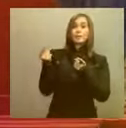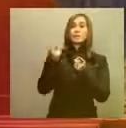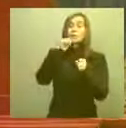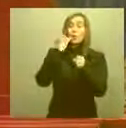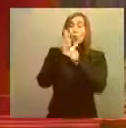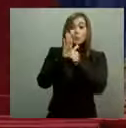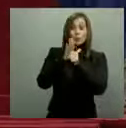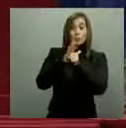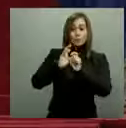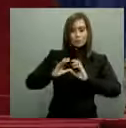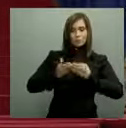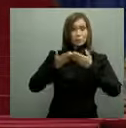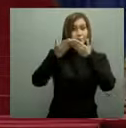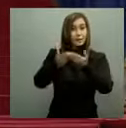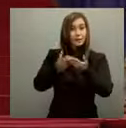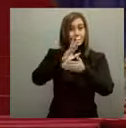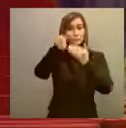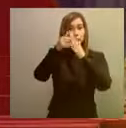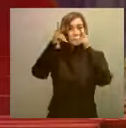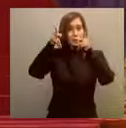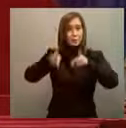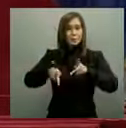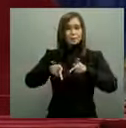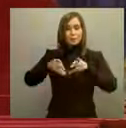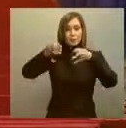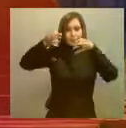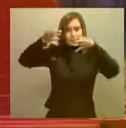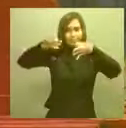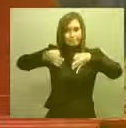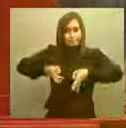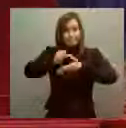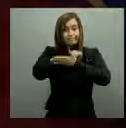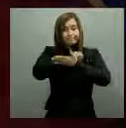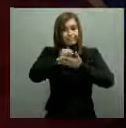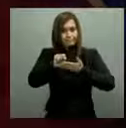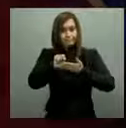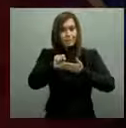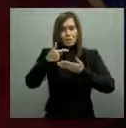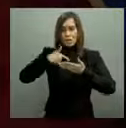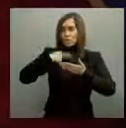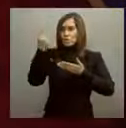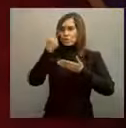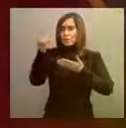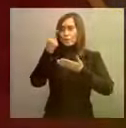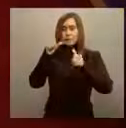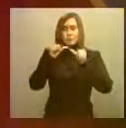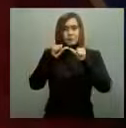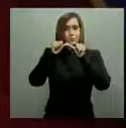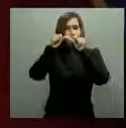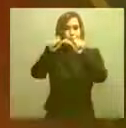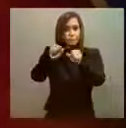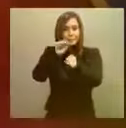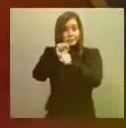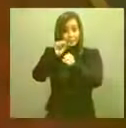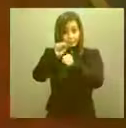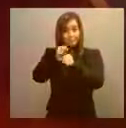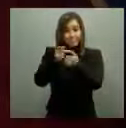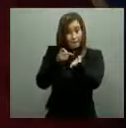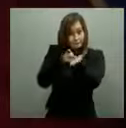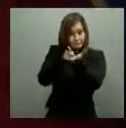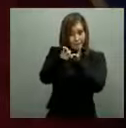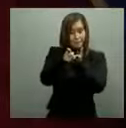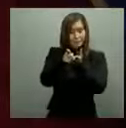voy a traicionarla nunca. Nuestro mandato comenzó en condiciones muy difíciles. Como saben, el